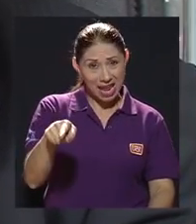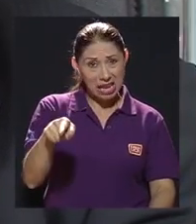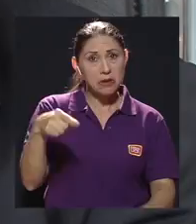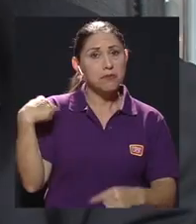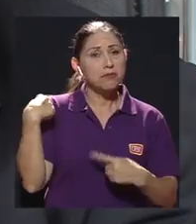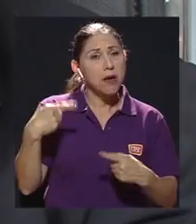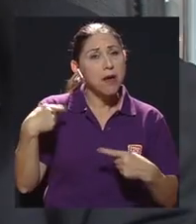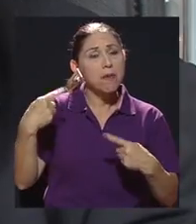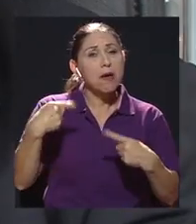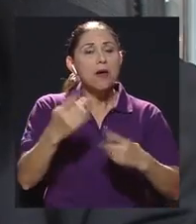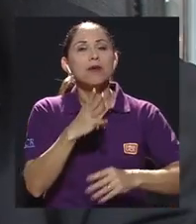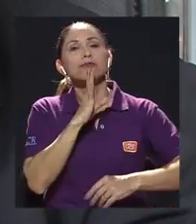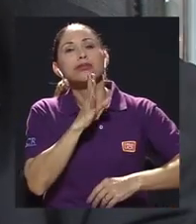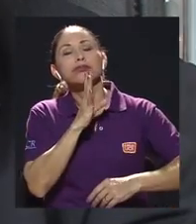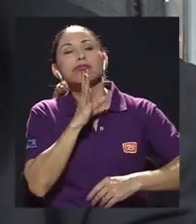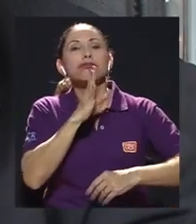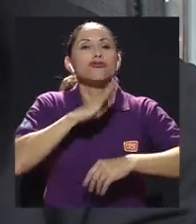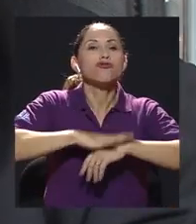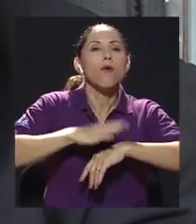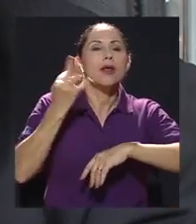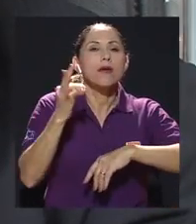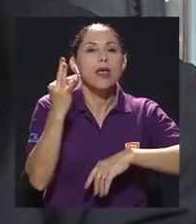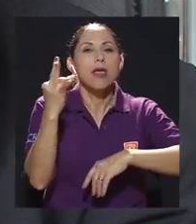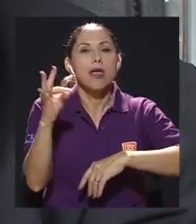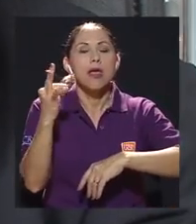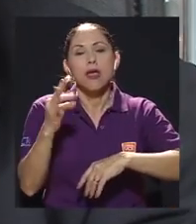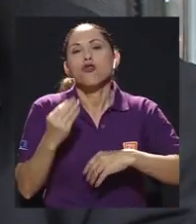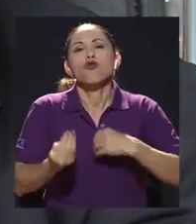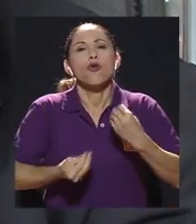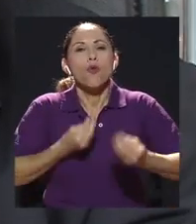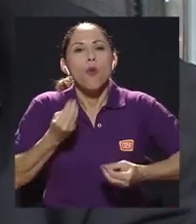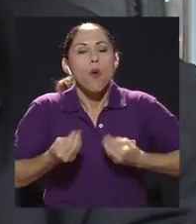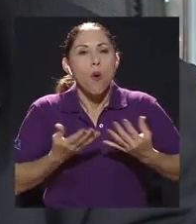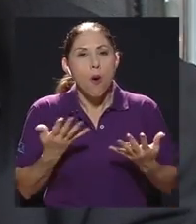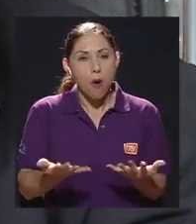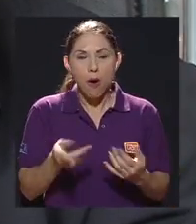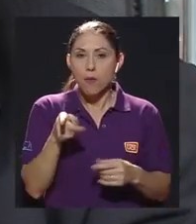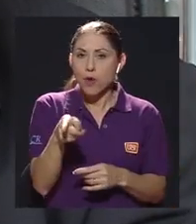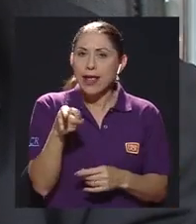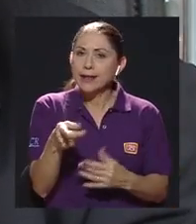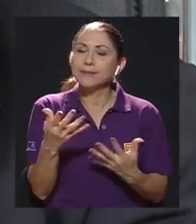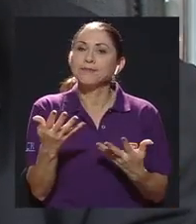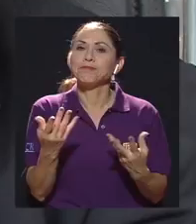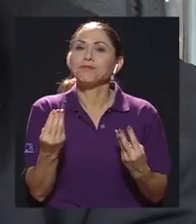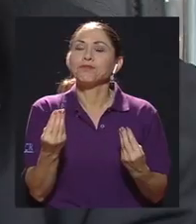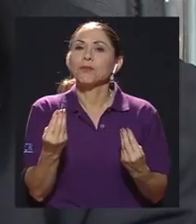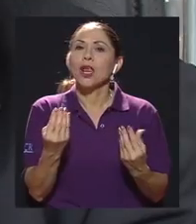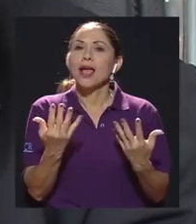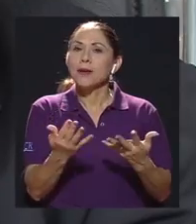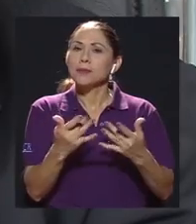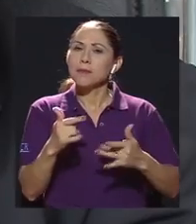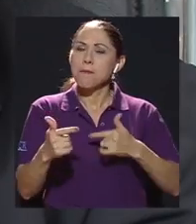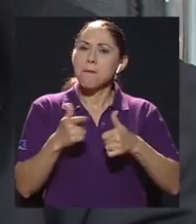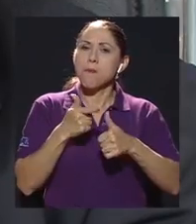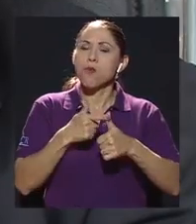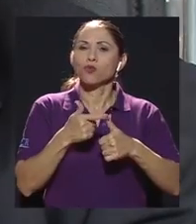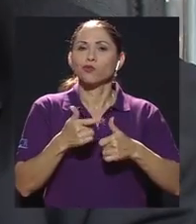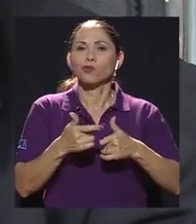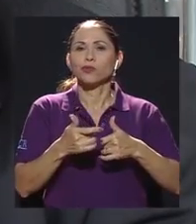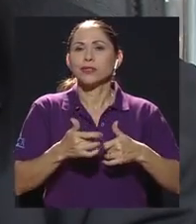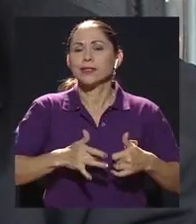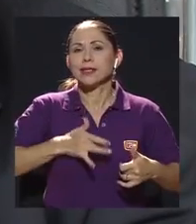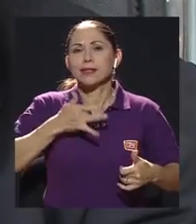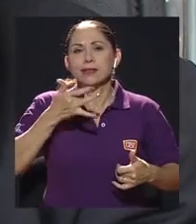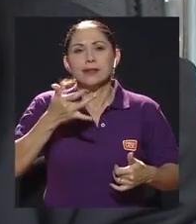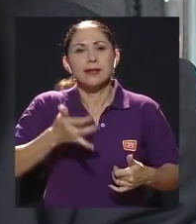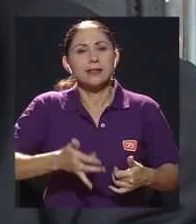presentación cómo fue transitando efectivamente de una sensación